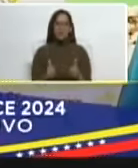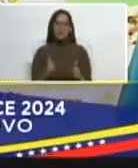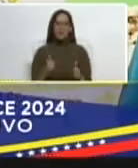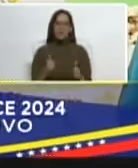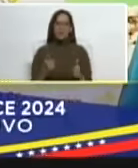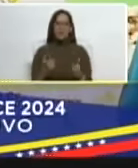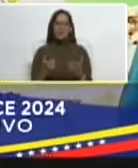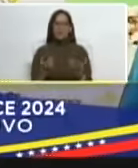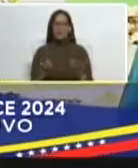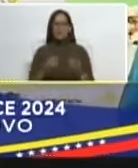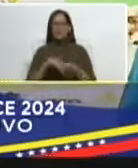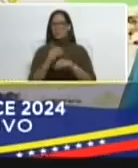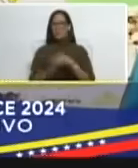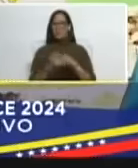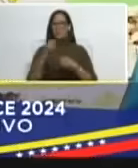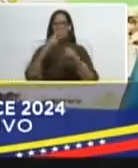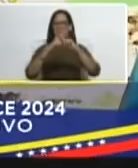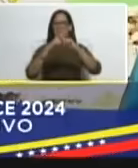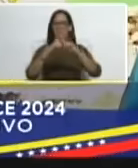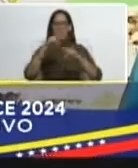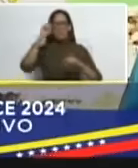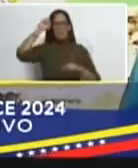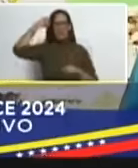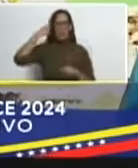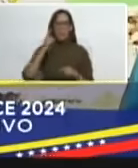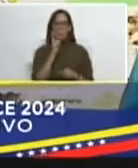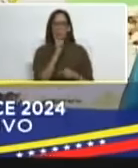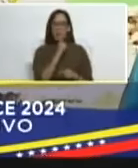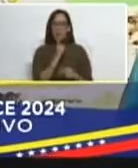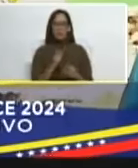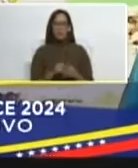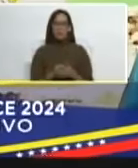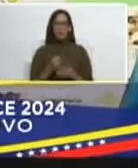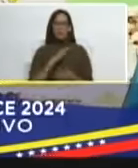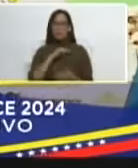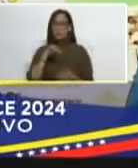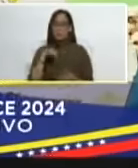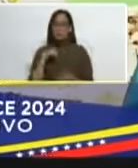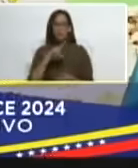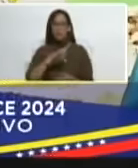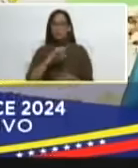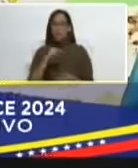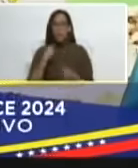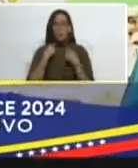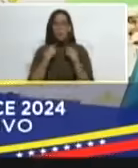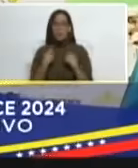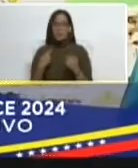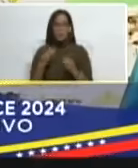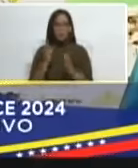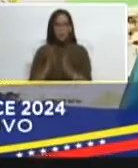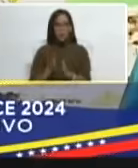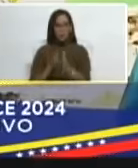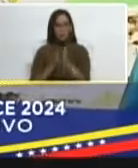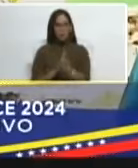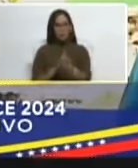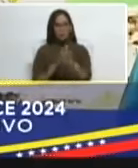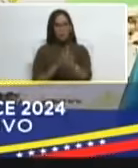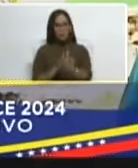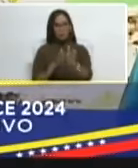acuerdo ni cómo la llamaban. Y nosotros no perdimos el rumbo, no perdimos la brújula.